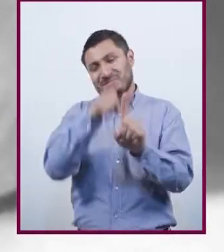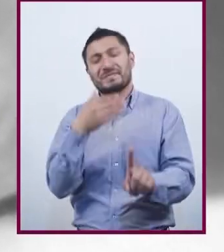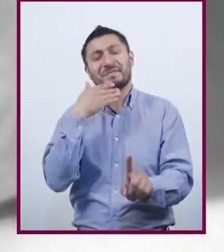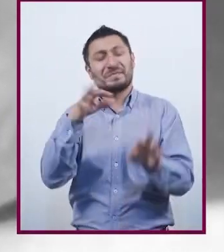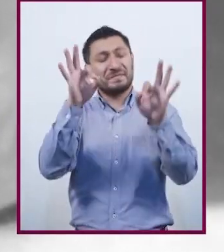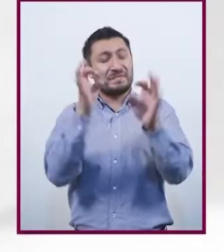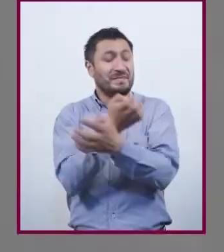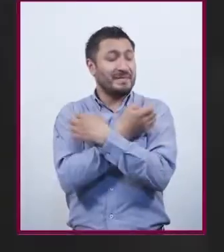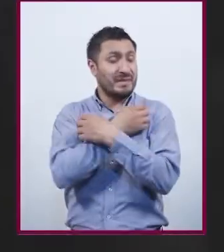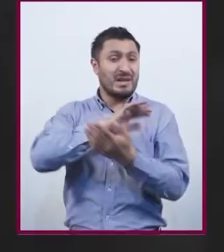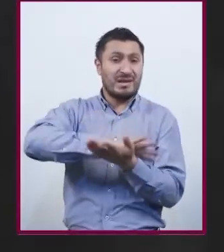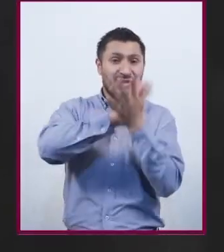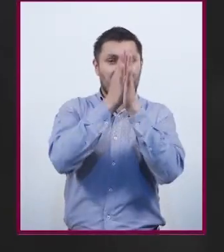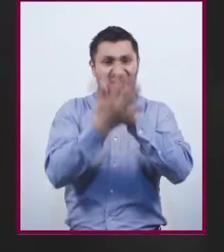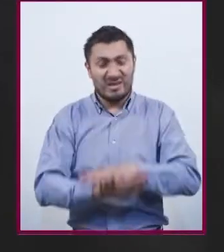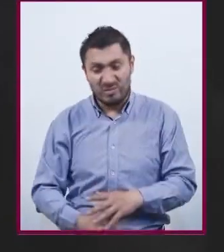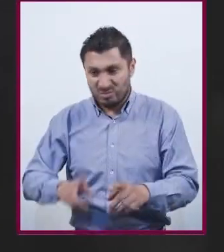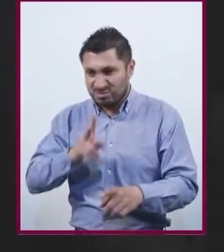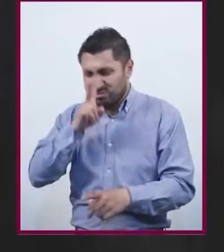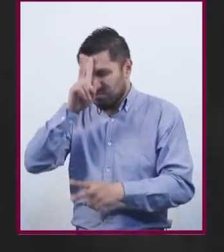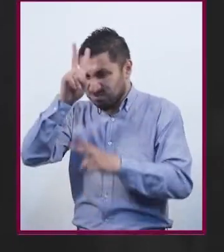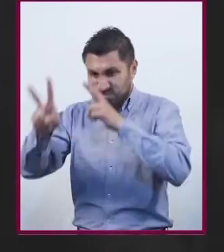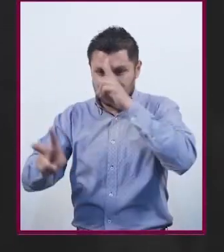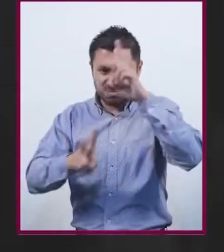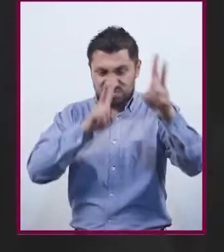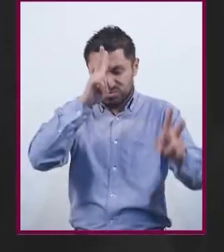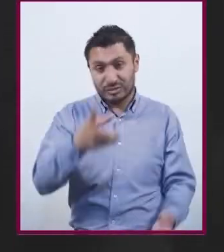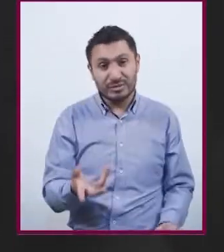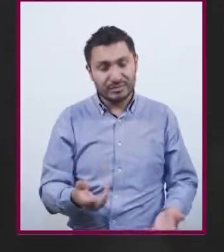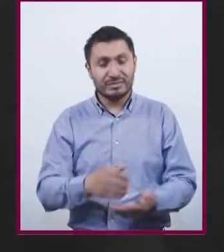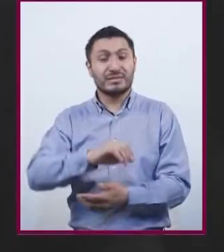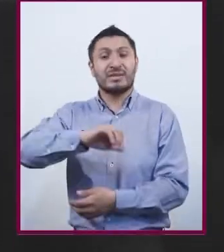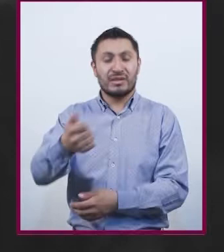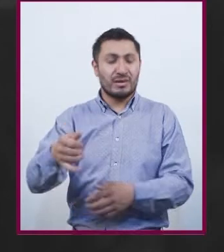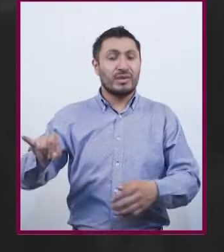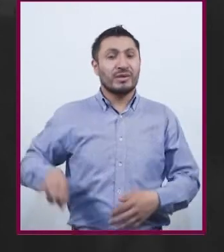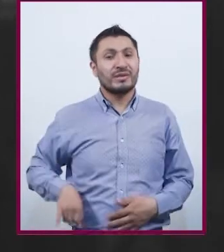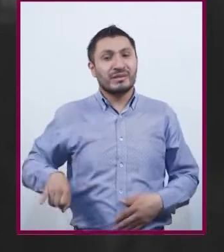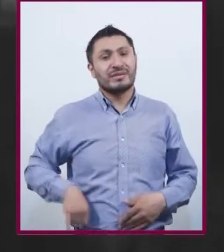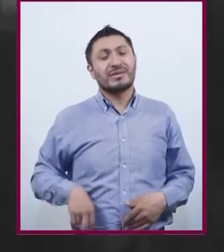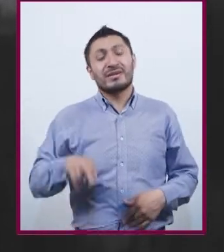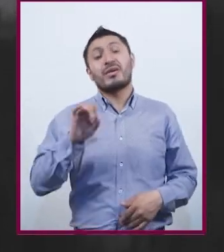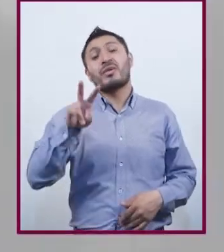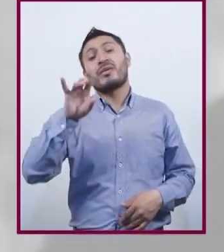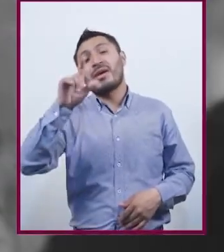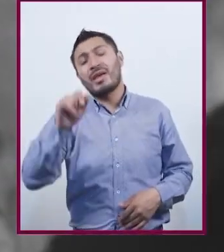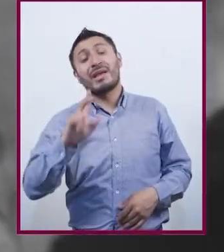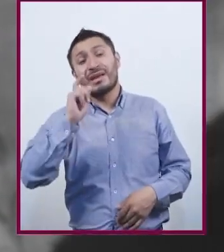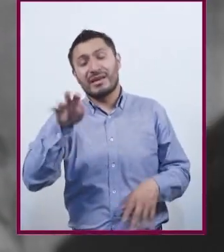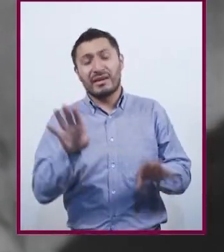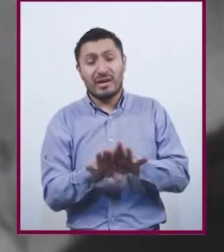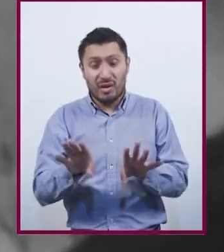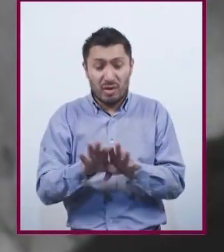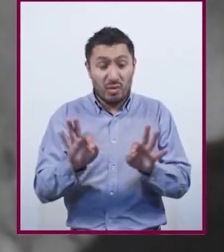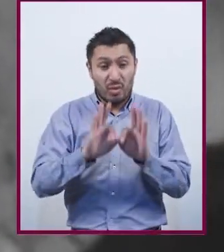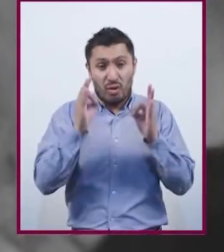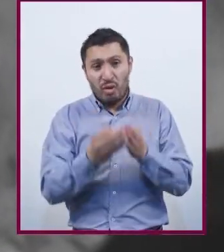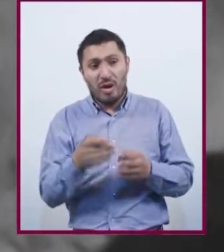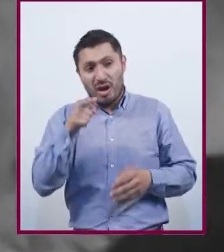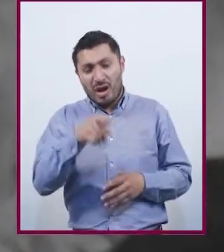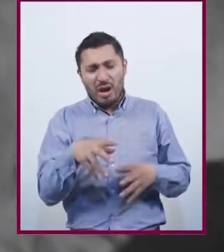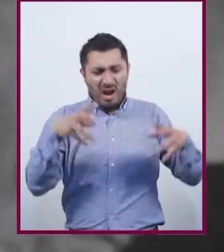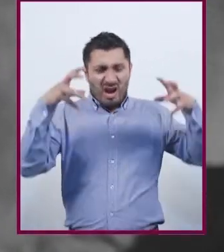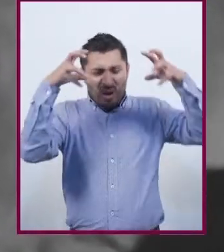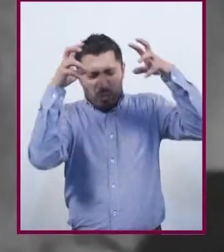criatura virtuosa a comportarse como un ente vengativo. Otro aspecto interesante de la novela es el proceso por